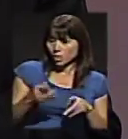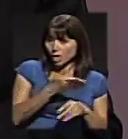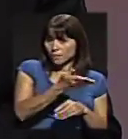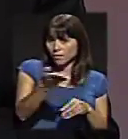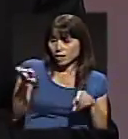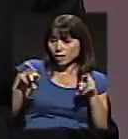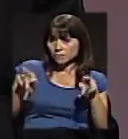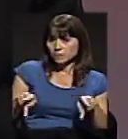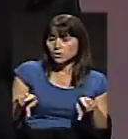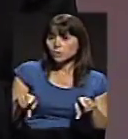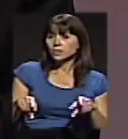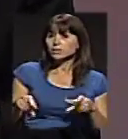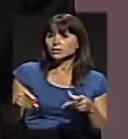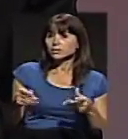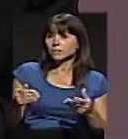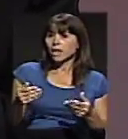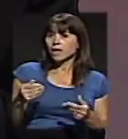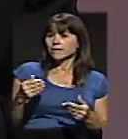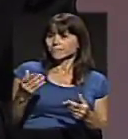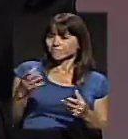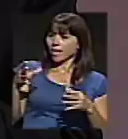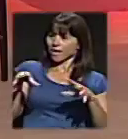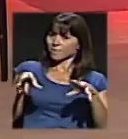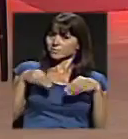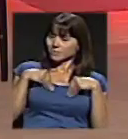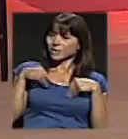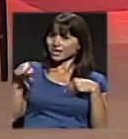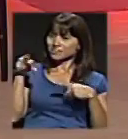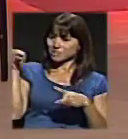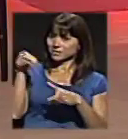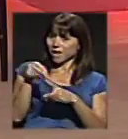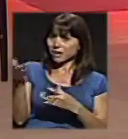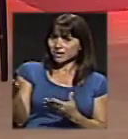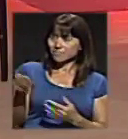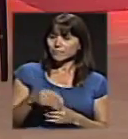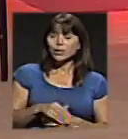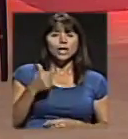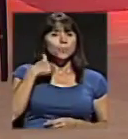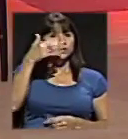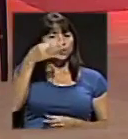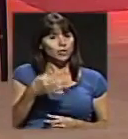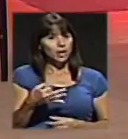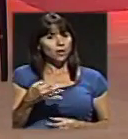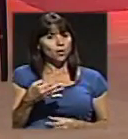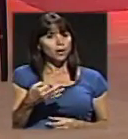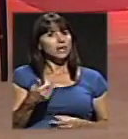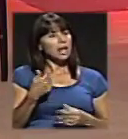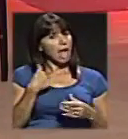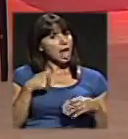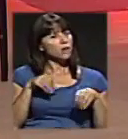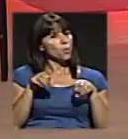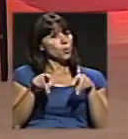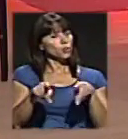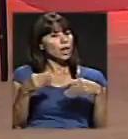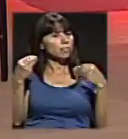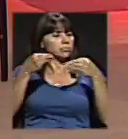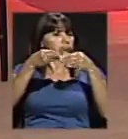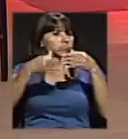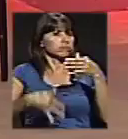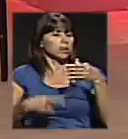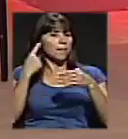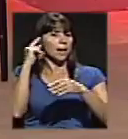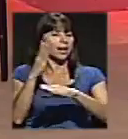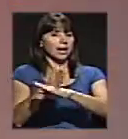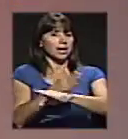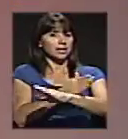costarricense para ese mensaje que ustedes tienen? Yo creo que hay un espacio ilimitado para crecer.